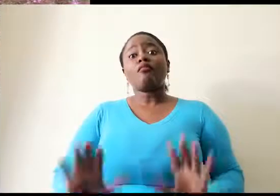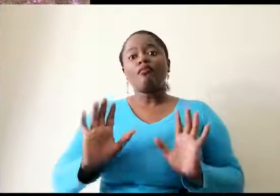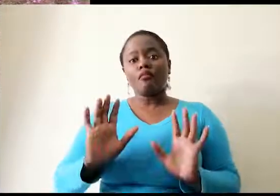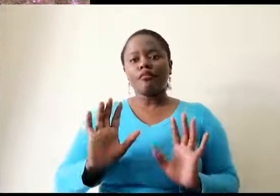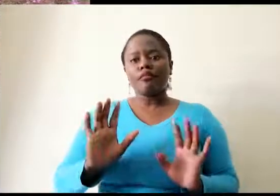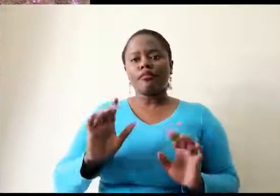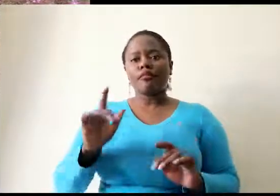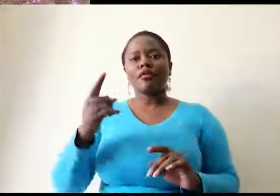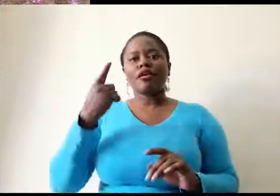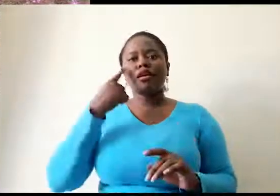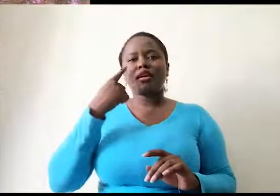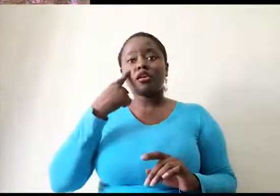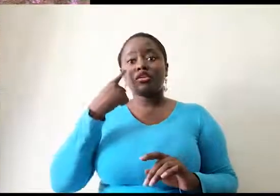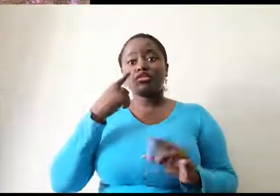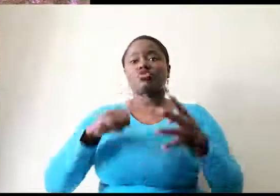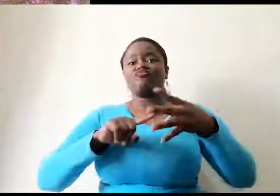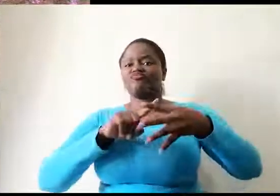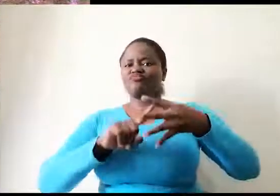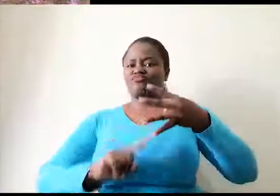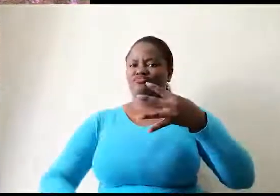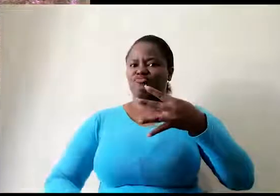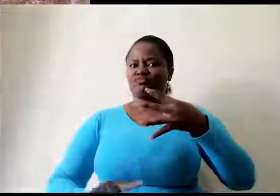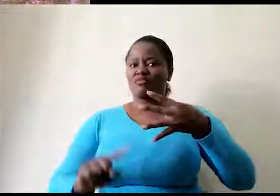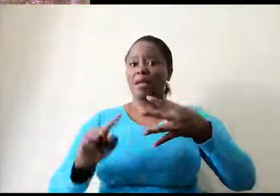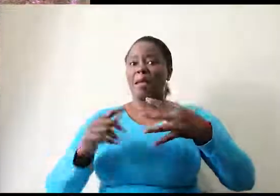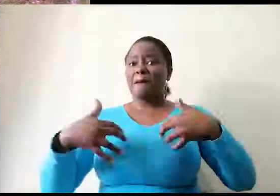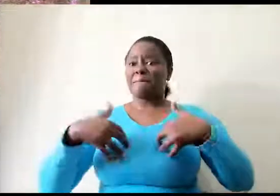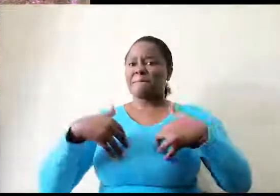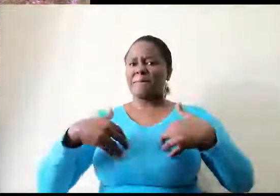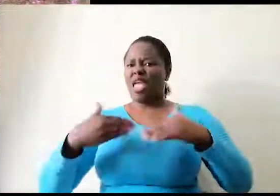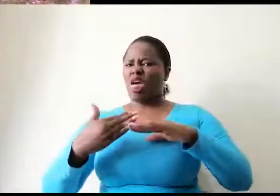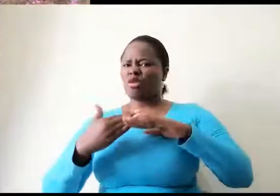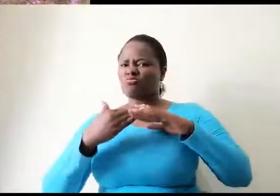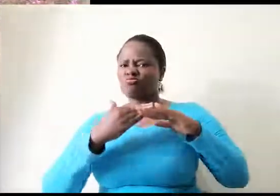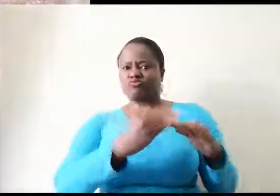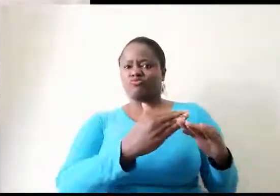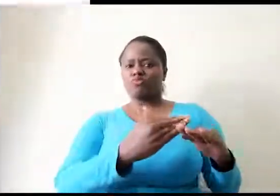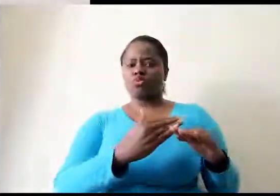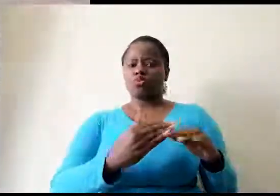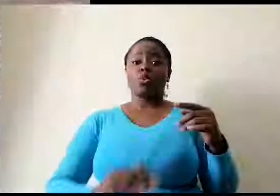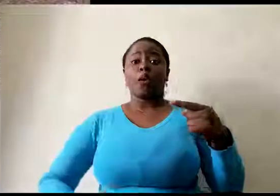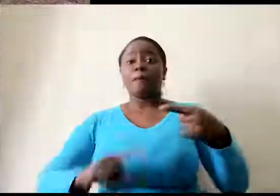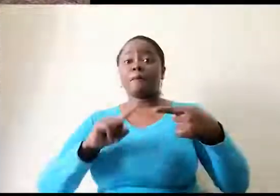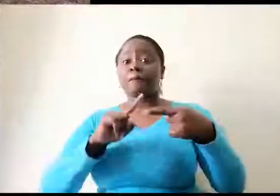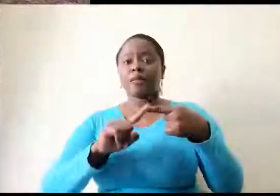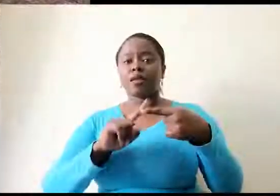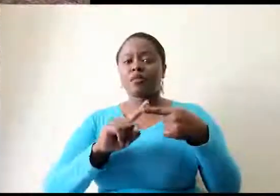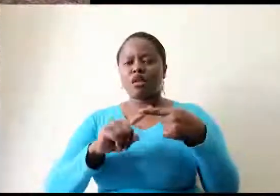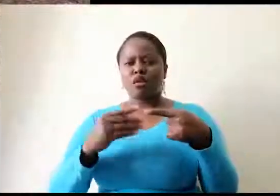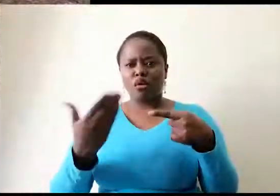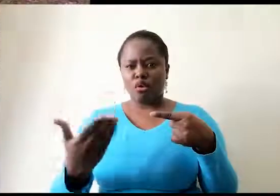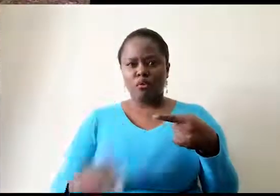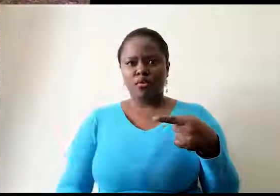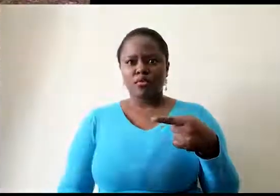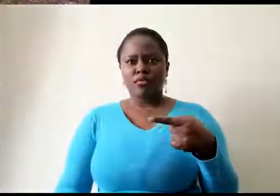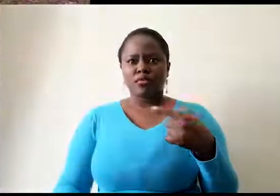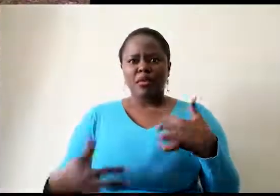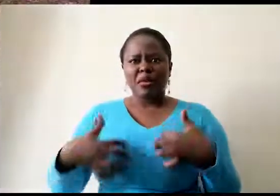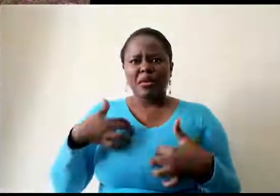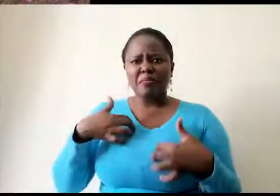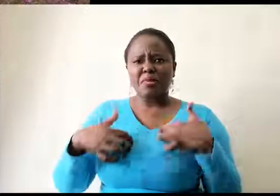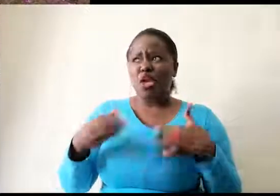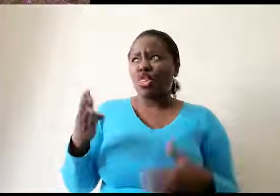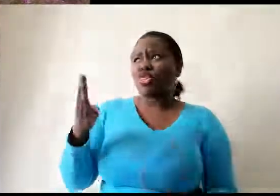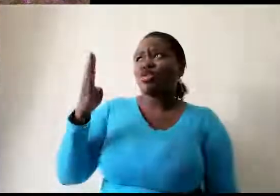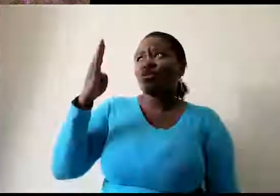tetrafármaco o la medicina contra los 4 miedos principales, los más importantes. Entonces, el primero de ellos es